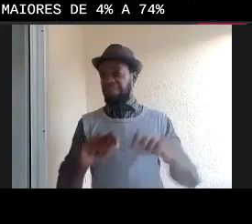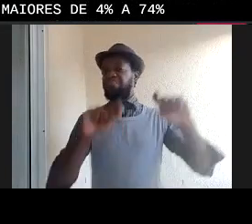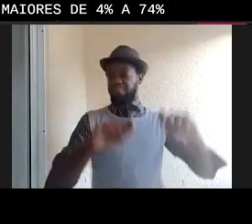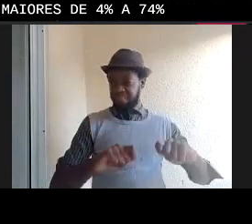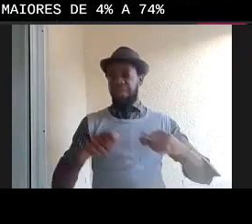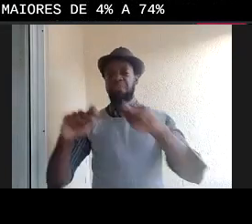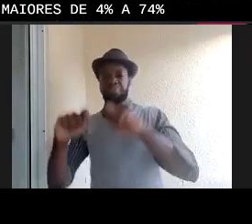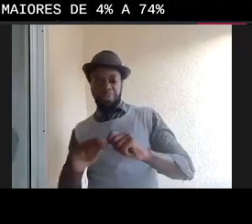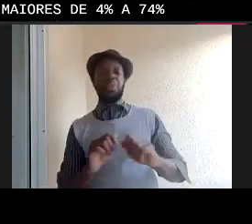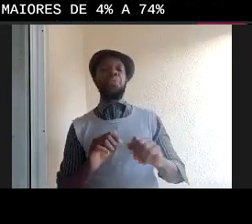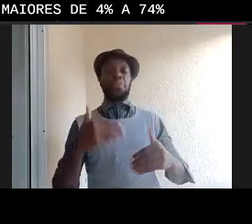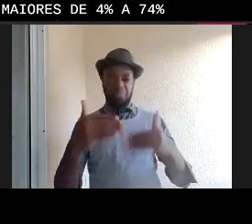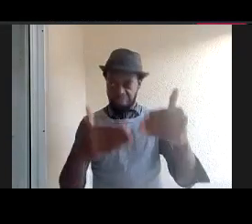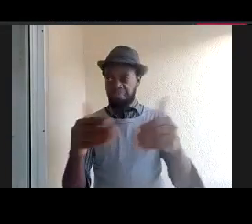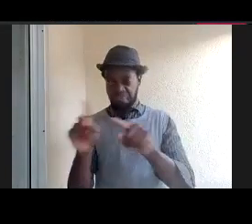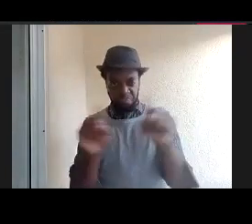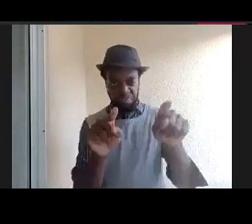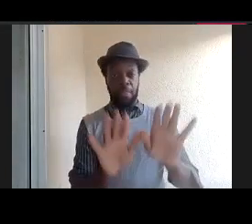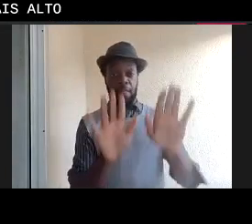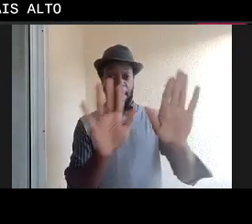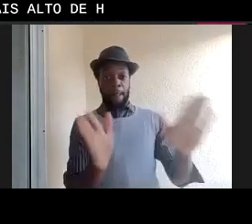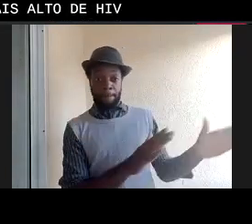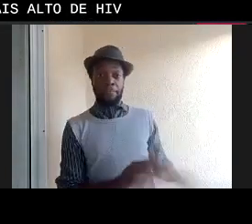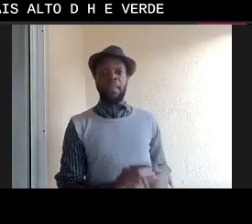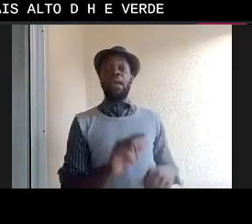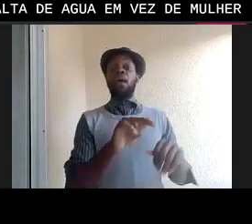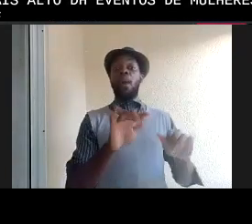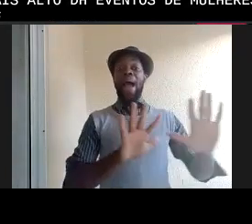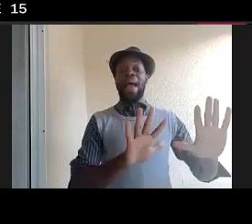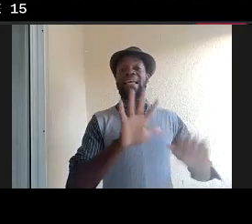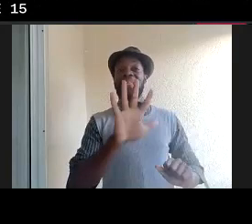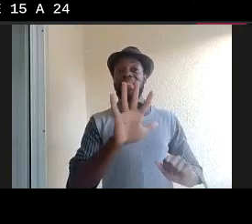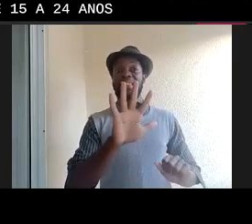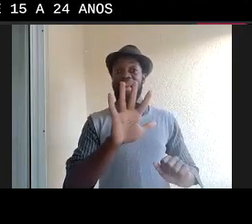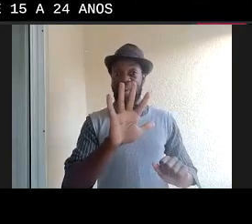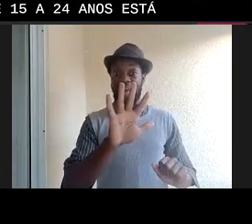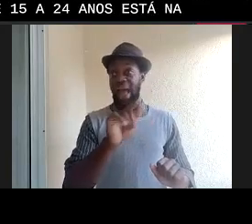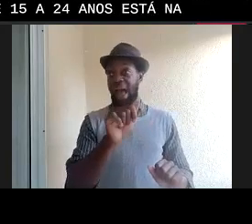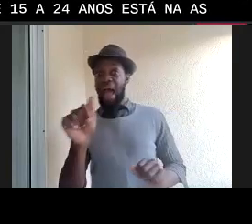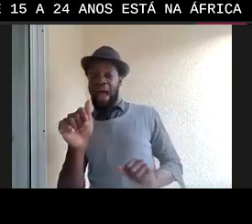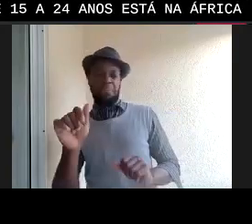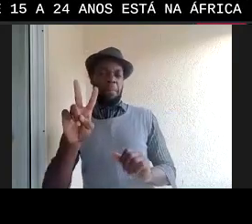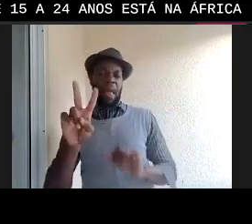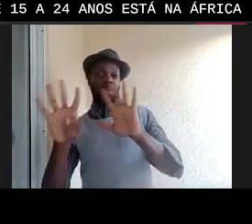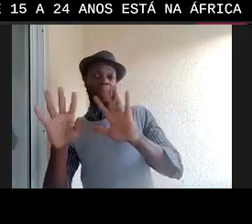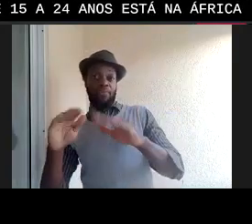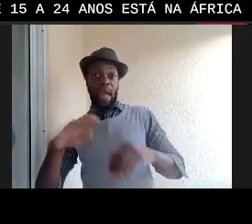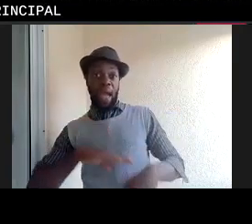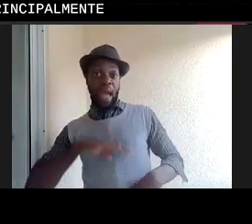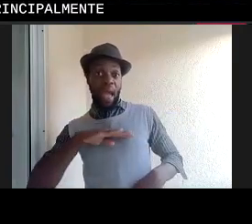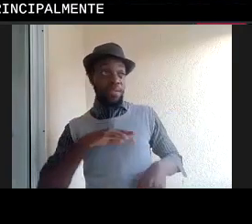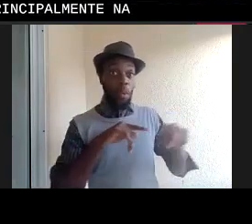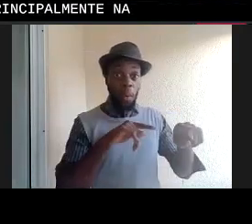de VIH en mujeres de 15 a 24 años se encuentra en África, sobre todo en África meridional